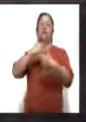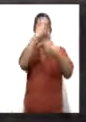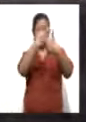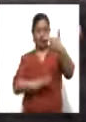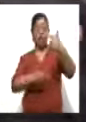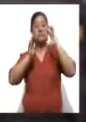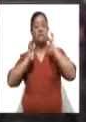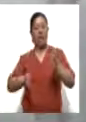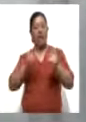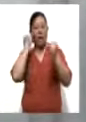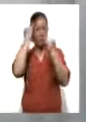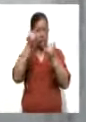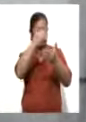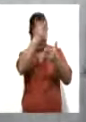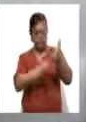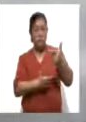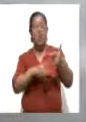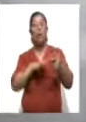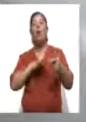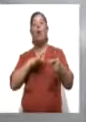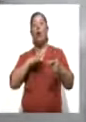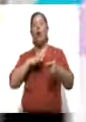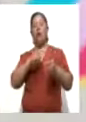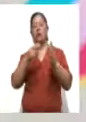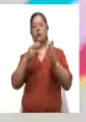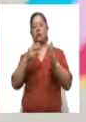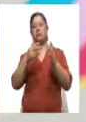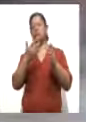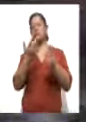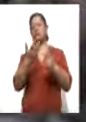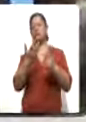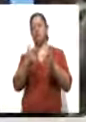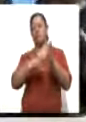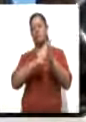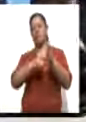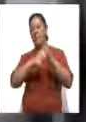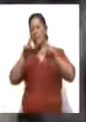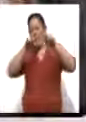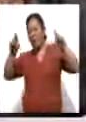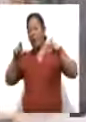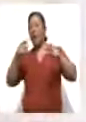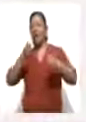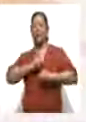del Programa Ampliado de Inmunización, PAI.